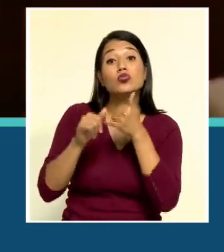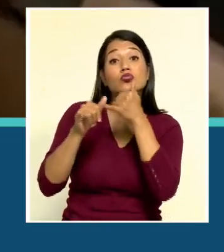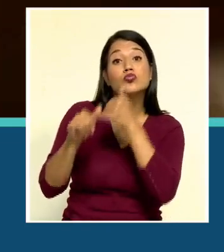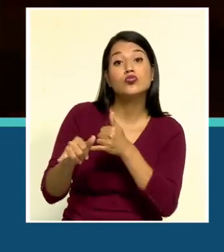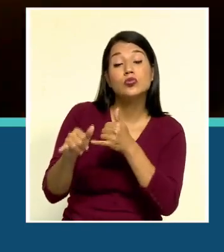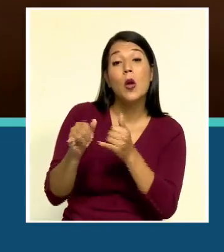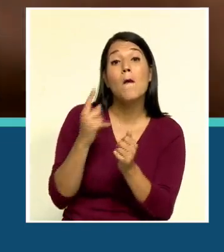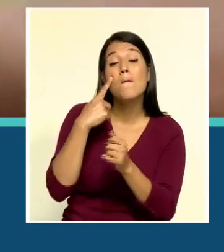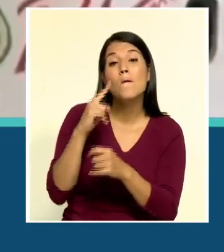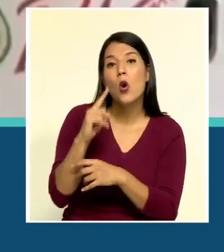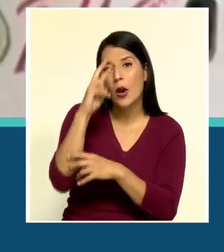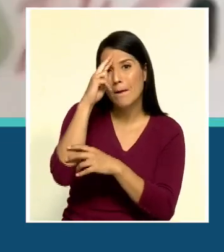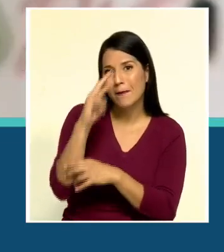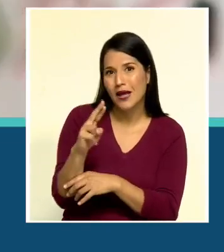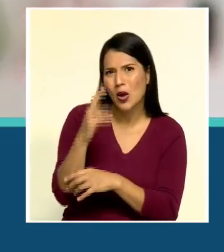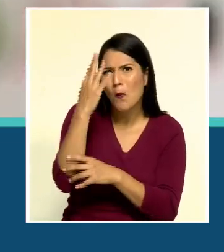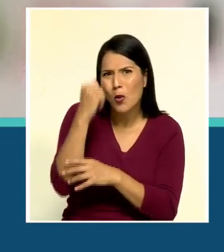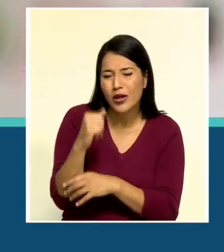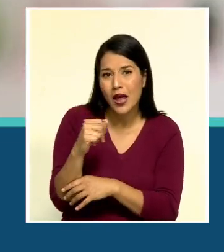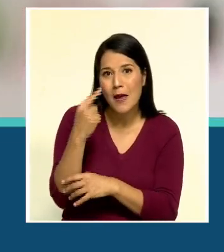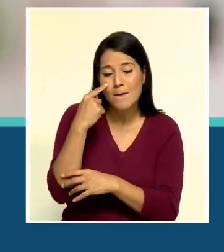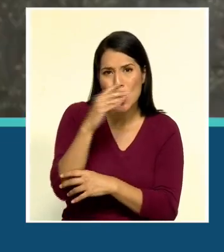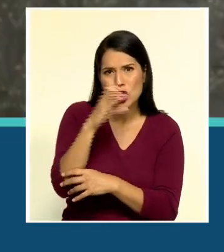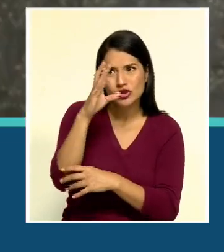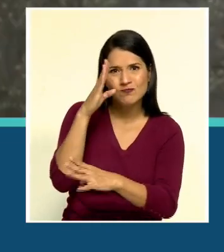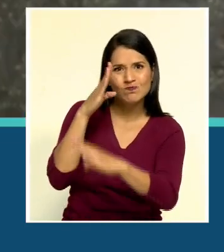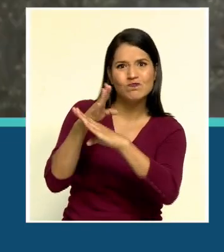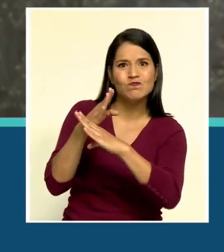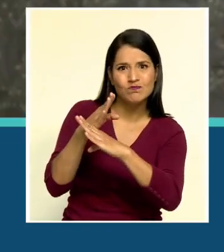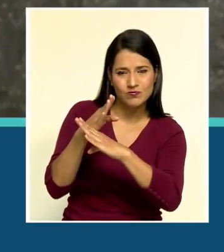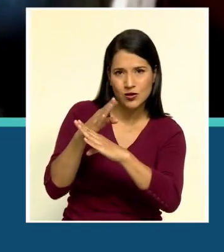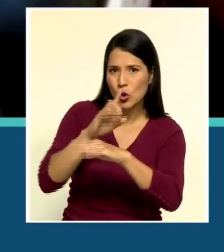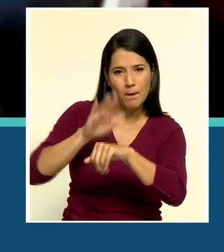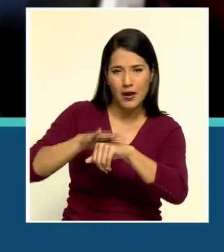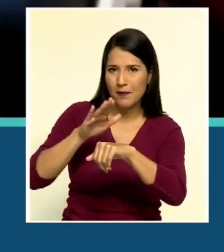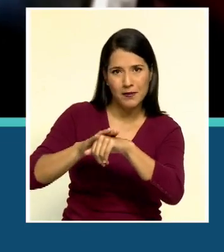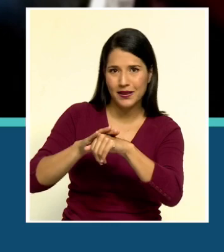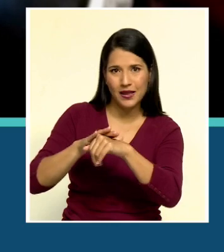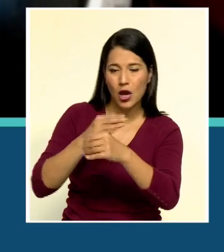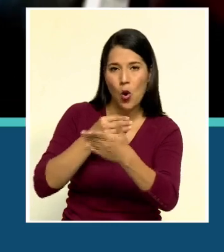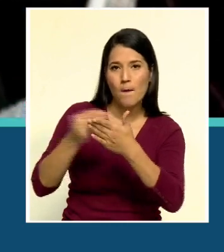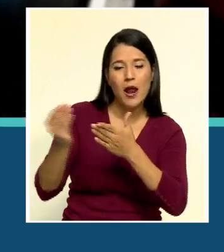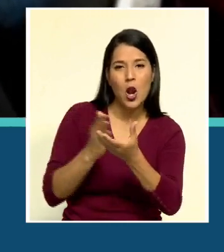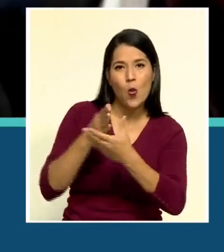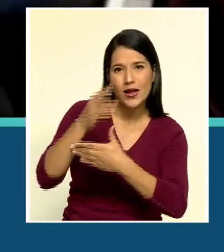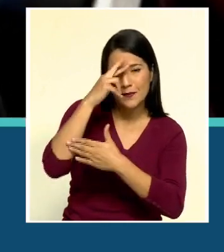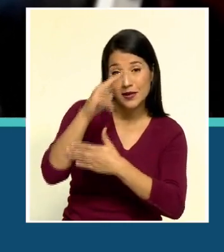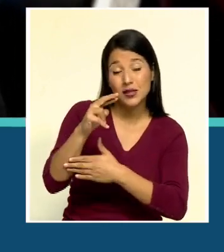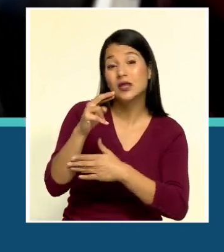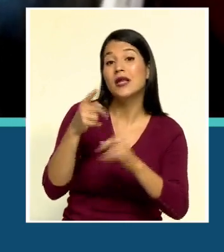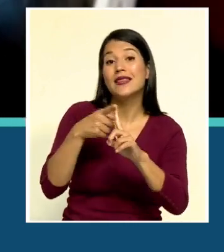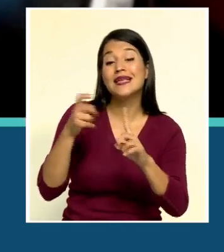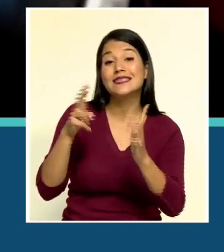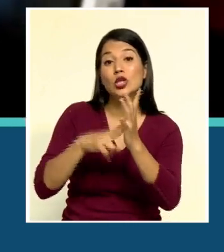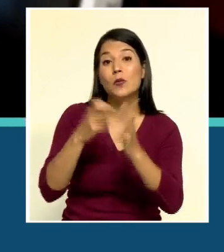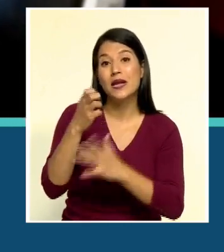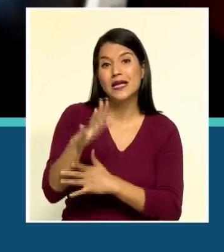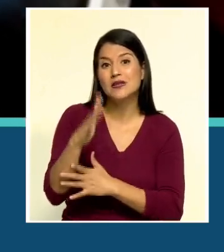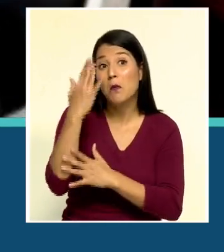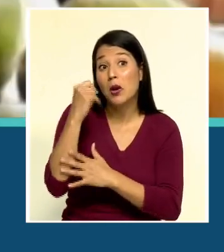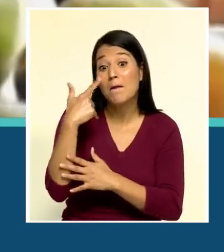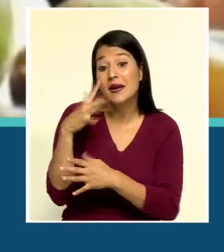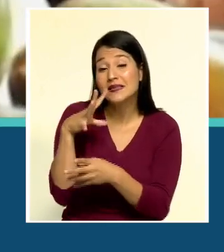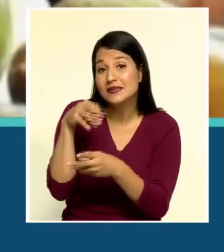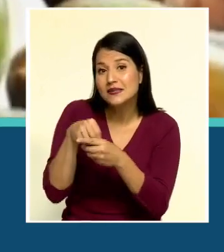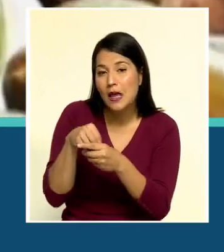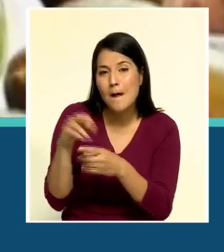al ver sus importaciones bloqueadas en el 2015 como medida de contingencia ante la posible presencia de un virus